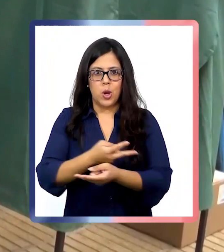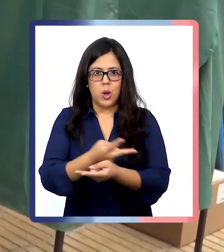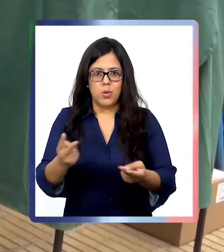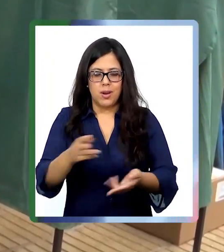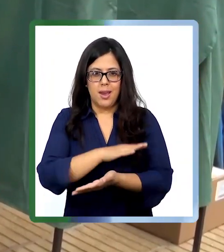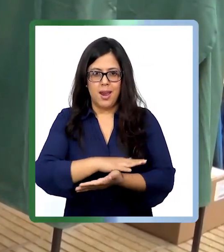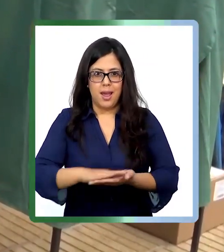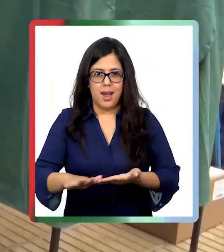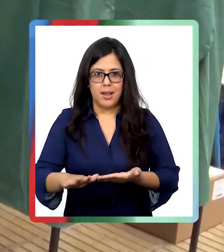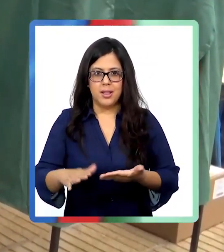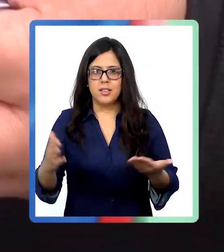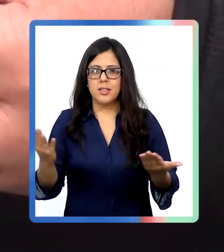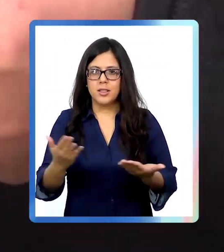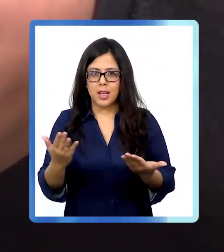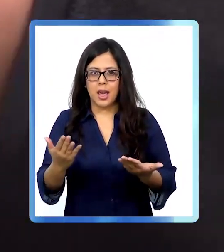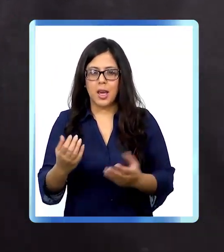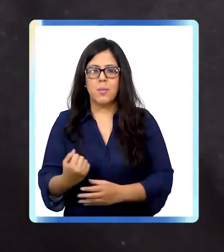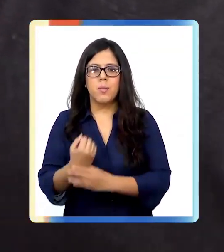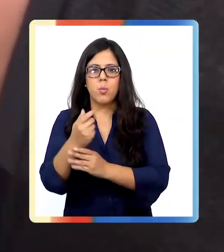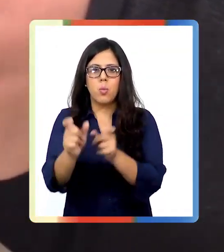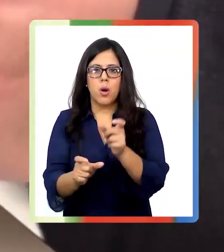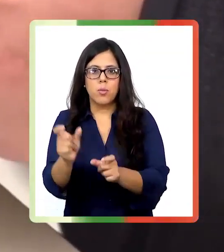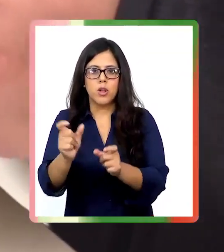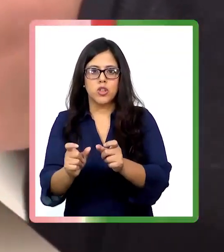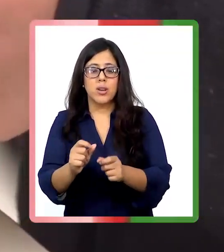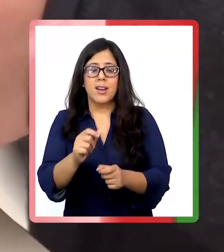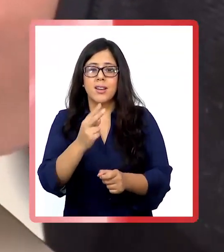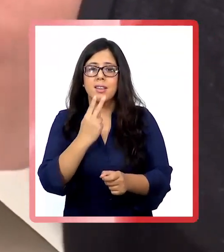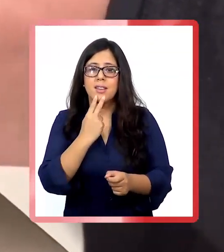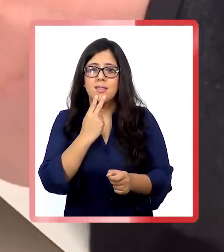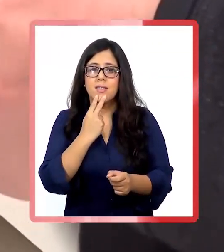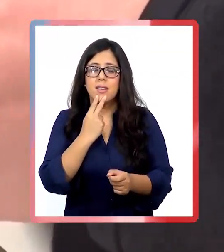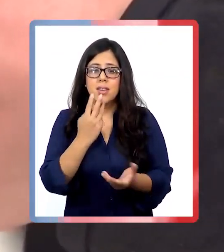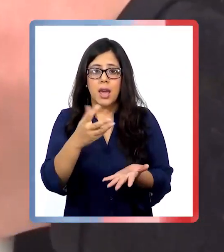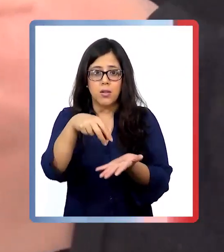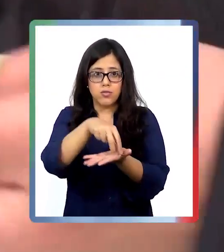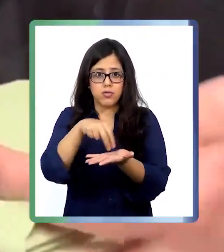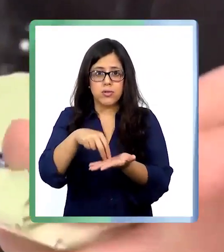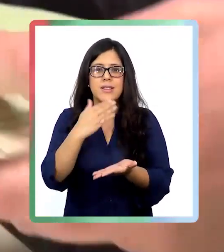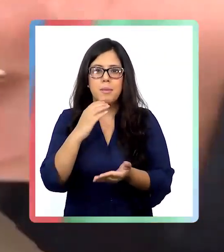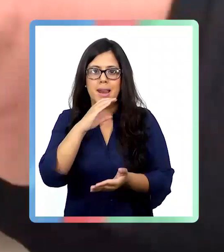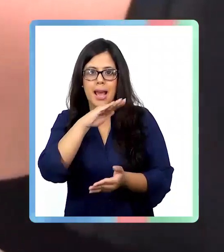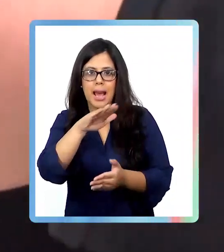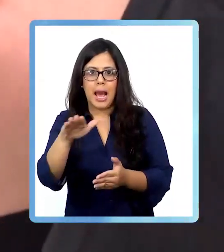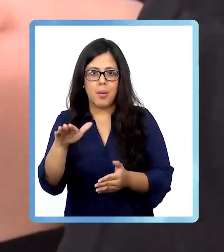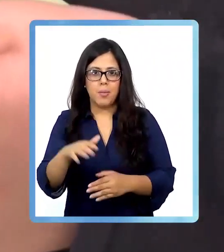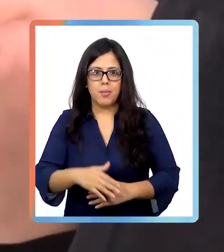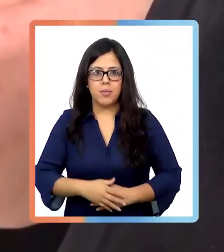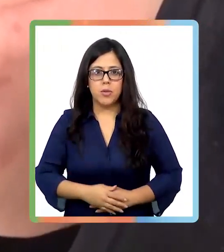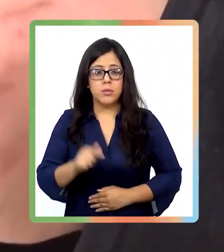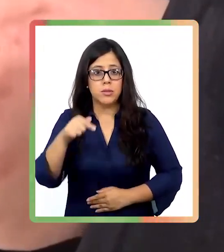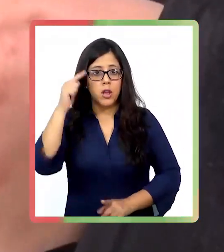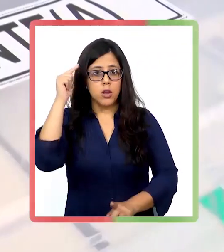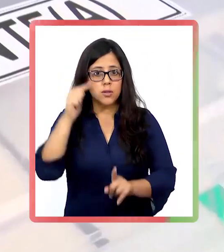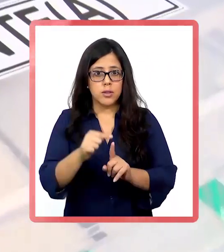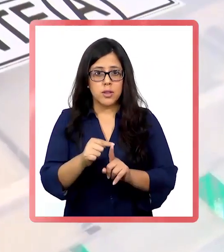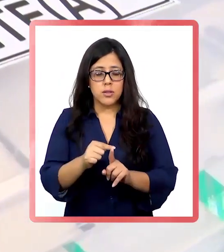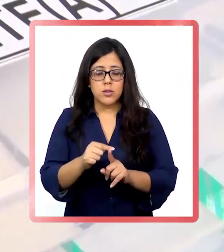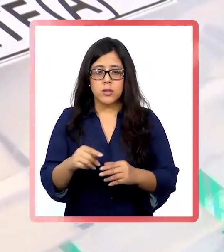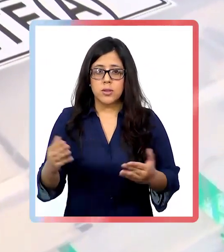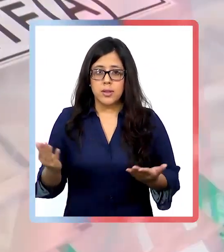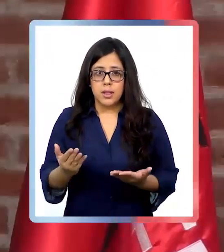gratuito para trasladar a los votantes en las zonas urbanas y también en los sectores rurales. El foco nuestro ha estado